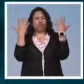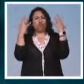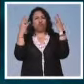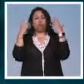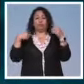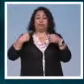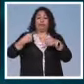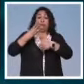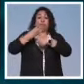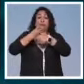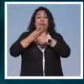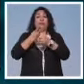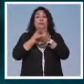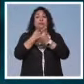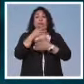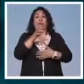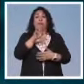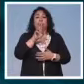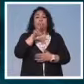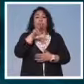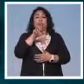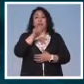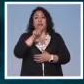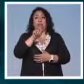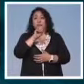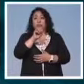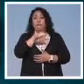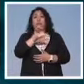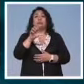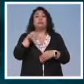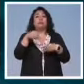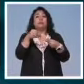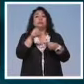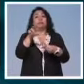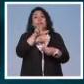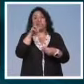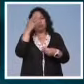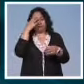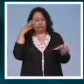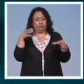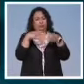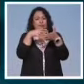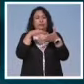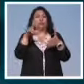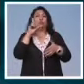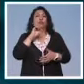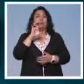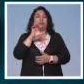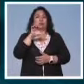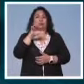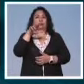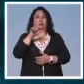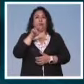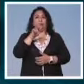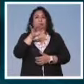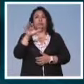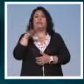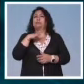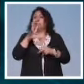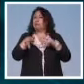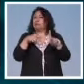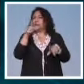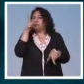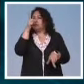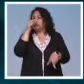La tercera edición del premio Ernesto Cardenal ha otorgado su reconocimiento en la categoría de literatura a Elena Poniatowska. Al no poder